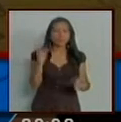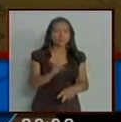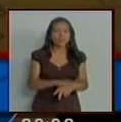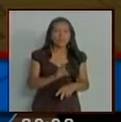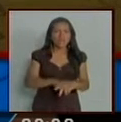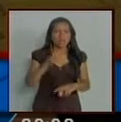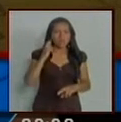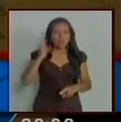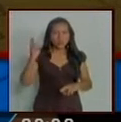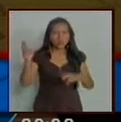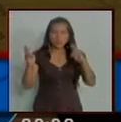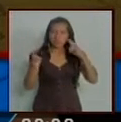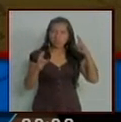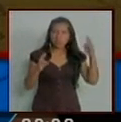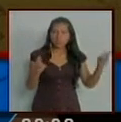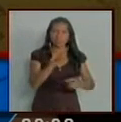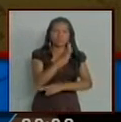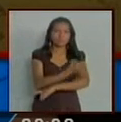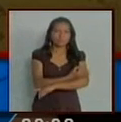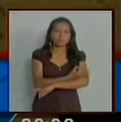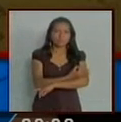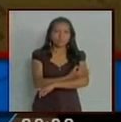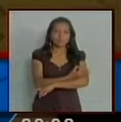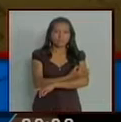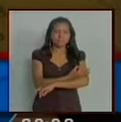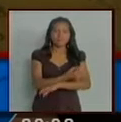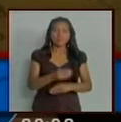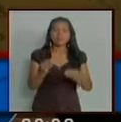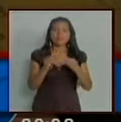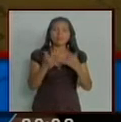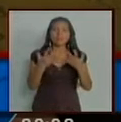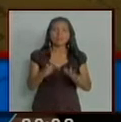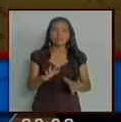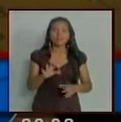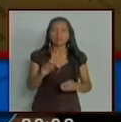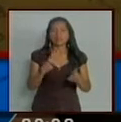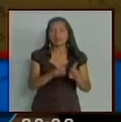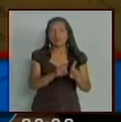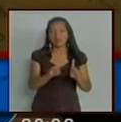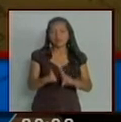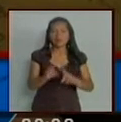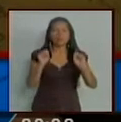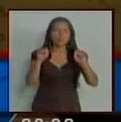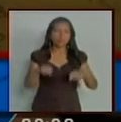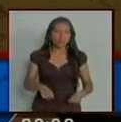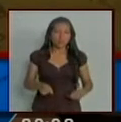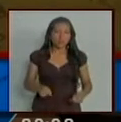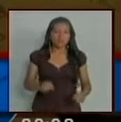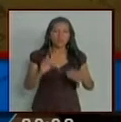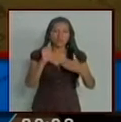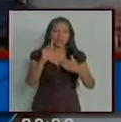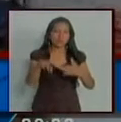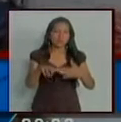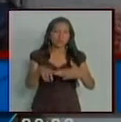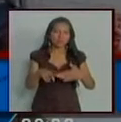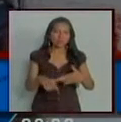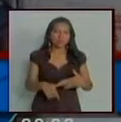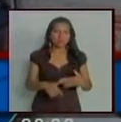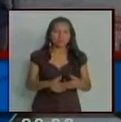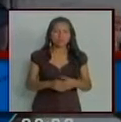a los ruidos, ¿no? Ruidos fuertes que pueden ser producidos por